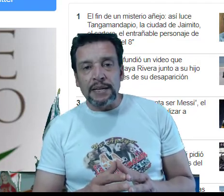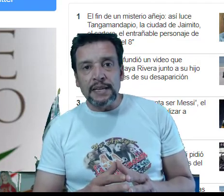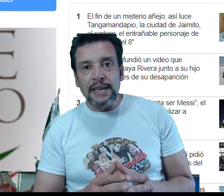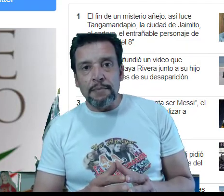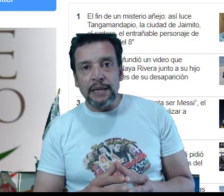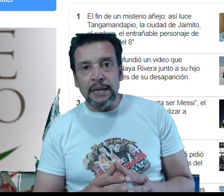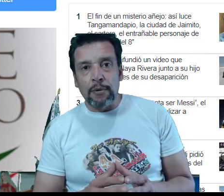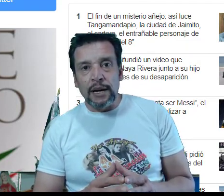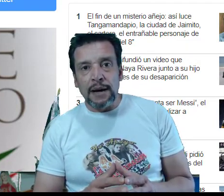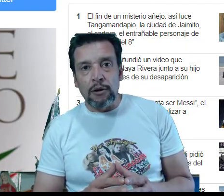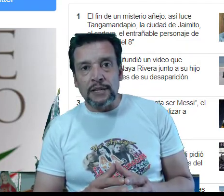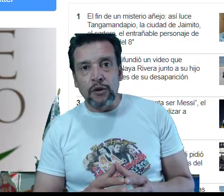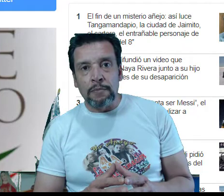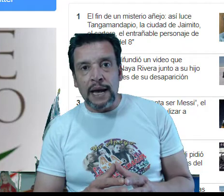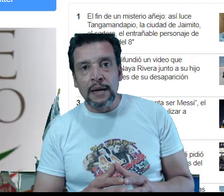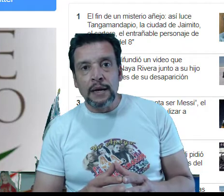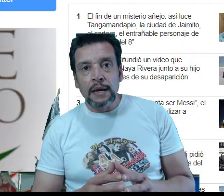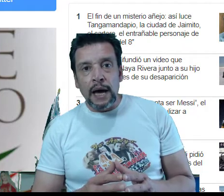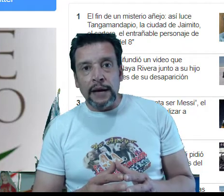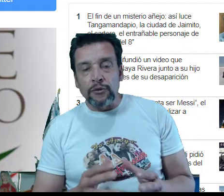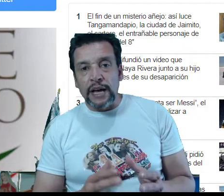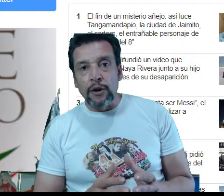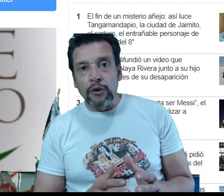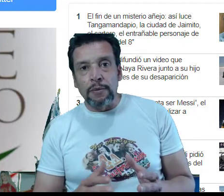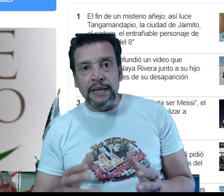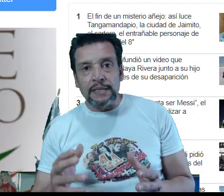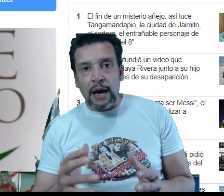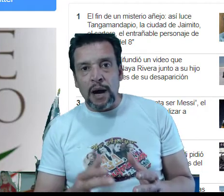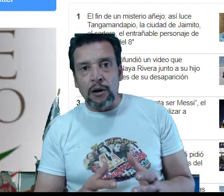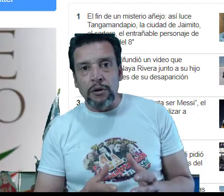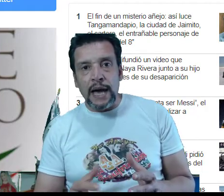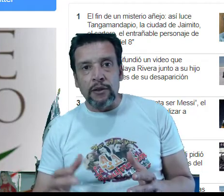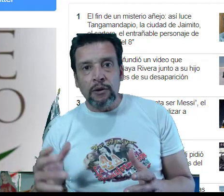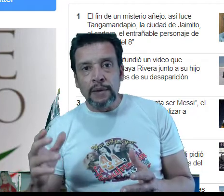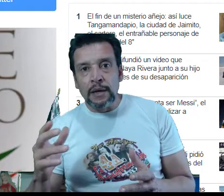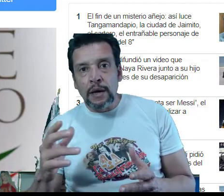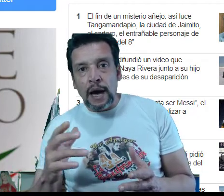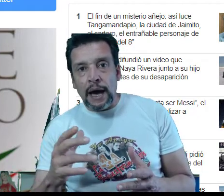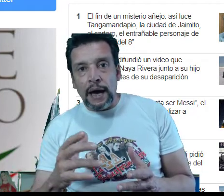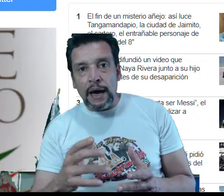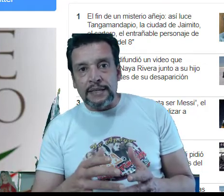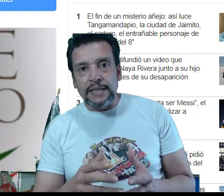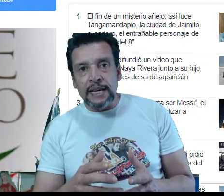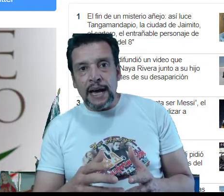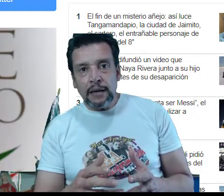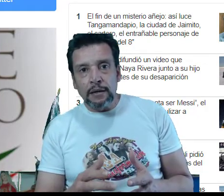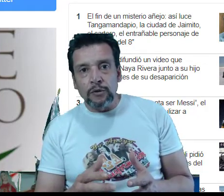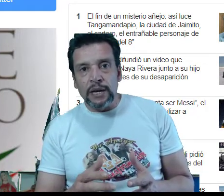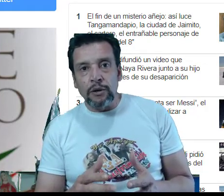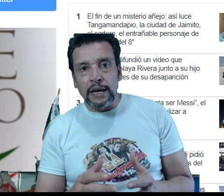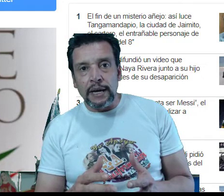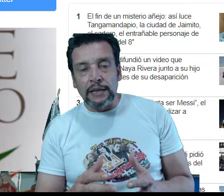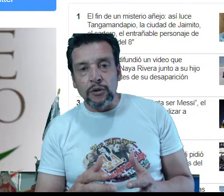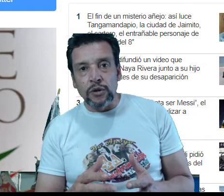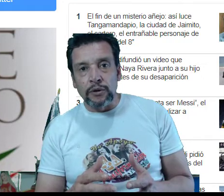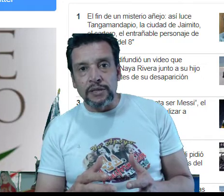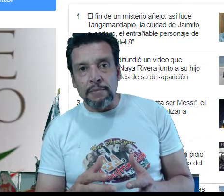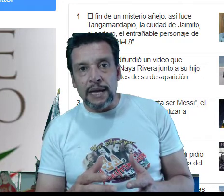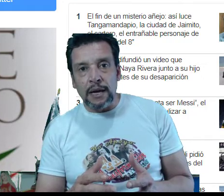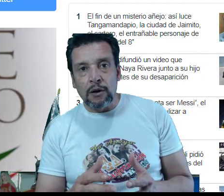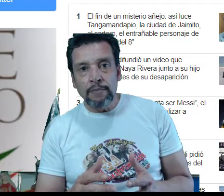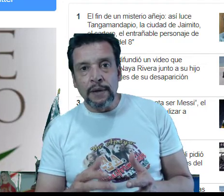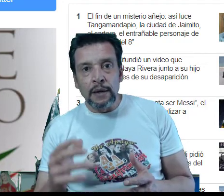de precisamente poner bajo la sombra a Rosario Robles, a Juan Collado, a Ancira, dueño de Altos